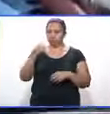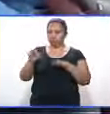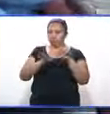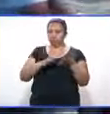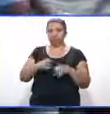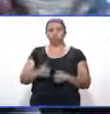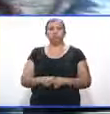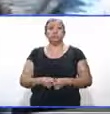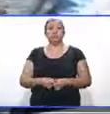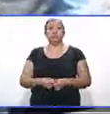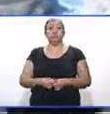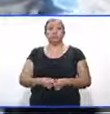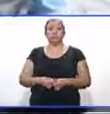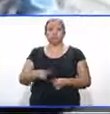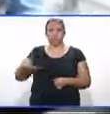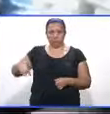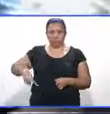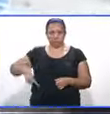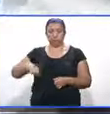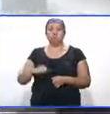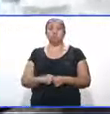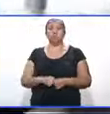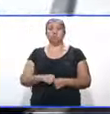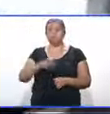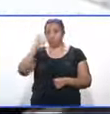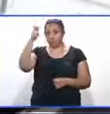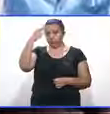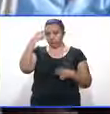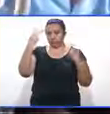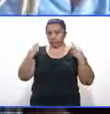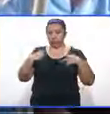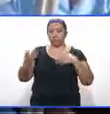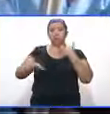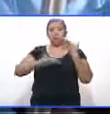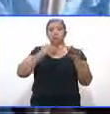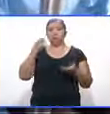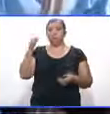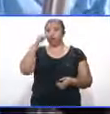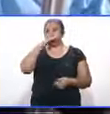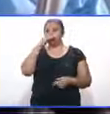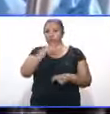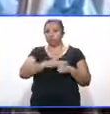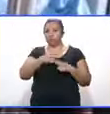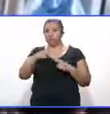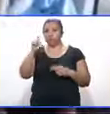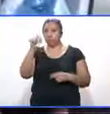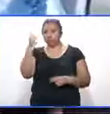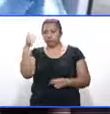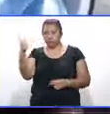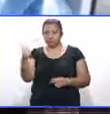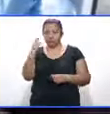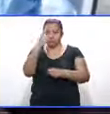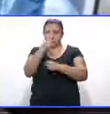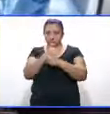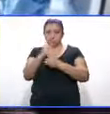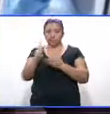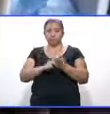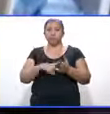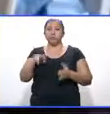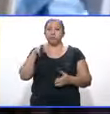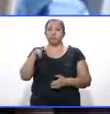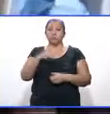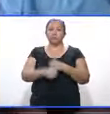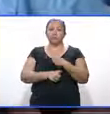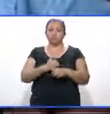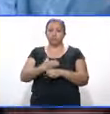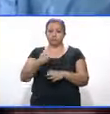en equipo. El jefe del Ejecutivo Estatal recordó a los usuarios que el servicio será gratuito hasta el 26 próximo y por primera vez en los 18 años